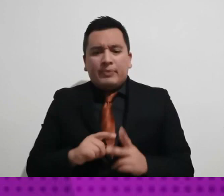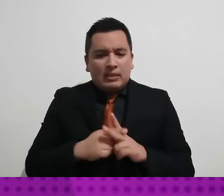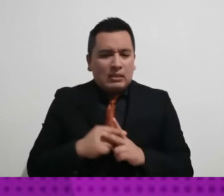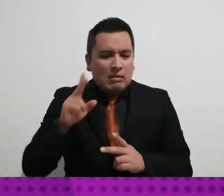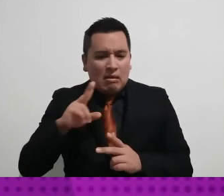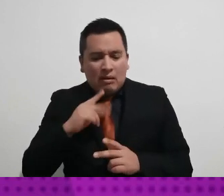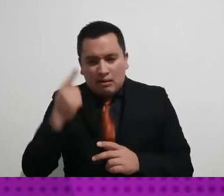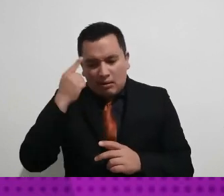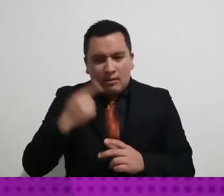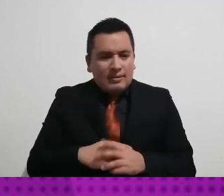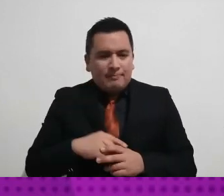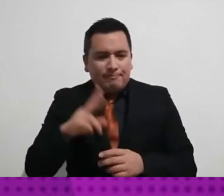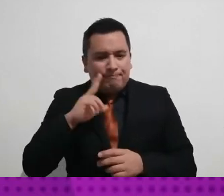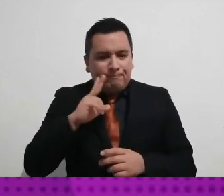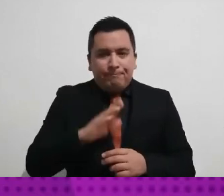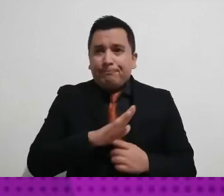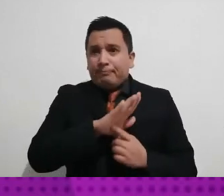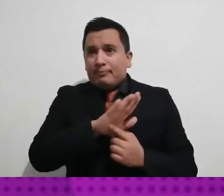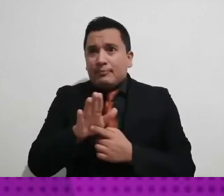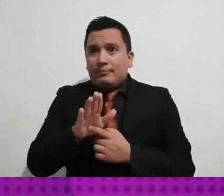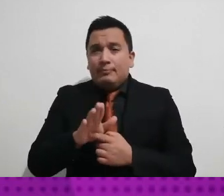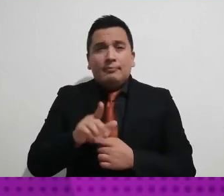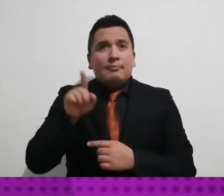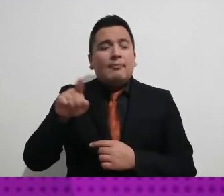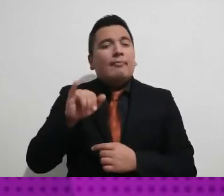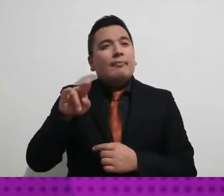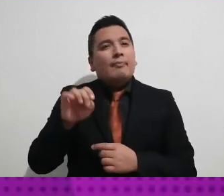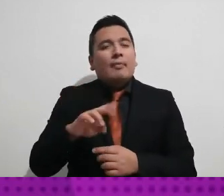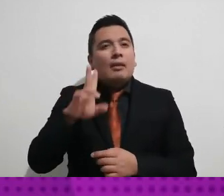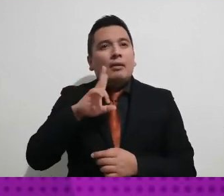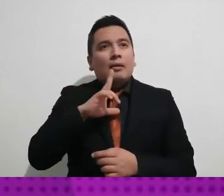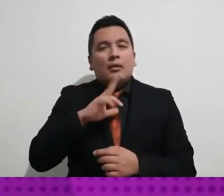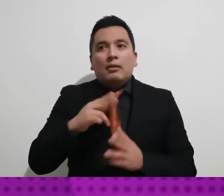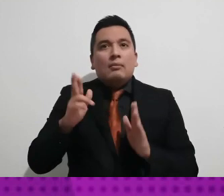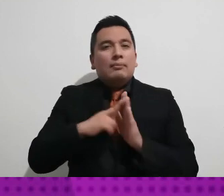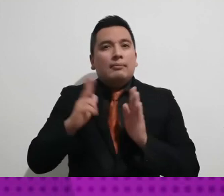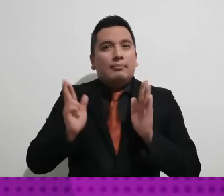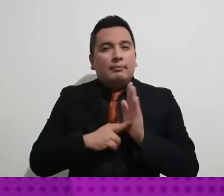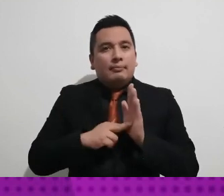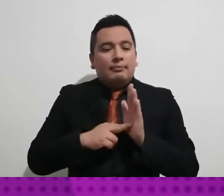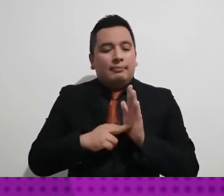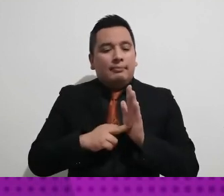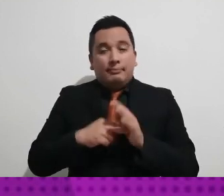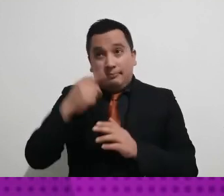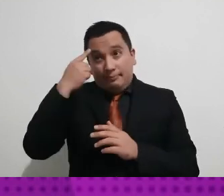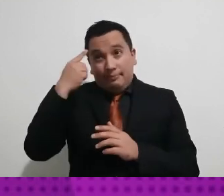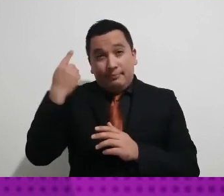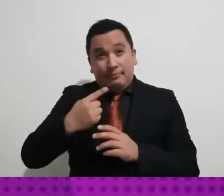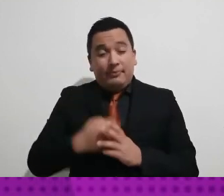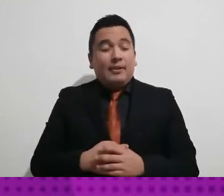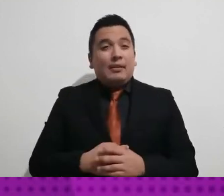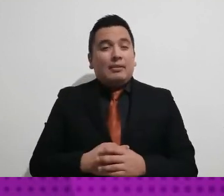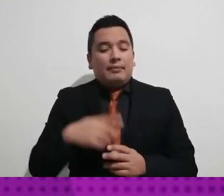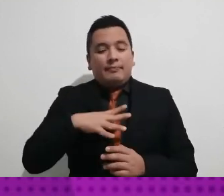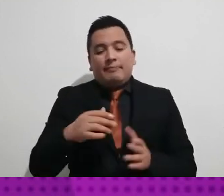de Coahuila empieza a trabajar para plantear y presentar ante el Instituto Nacional Electoral una serie de protocolos en lo que